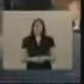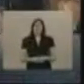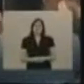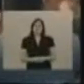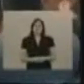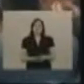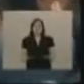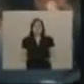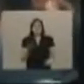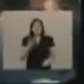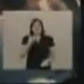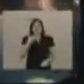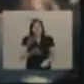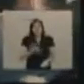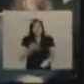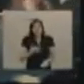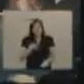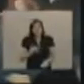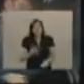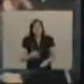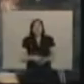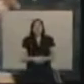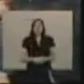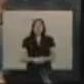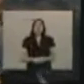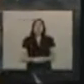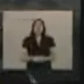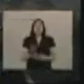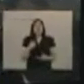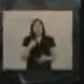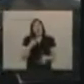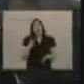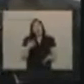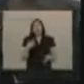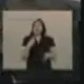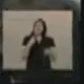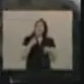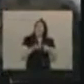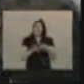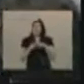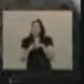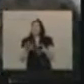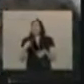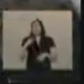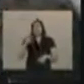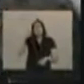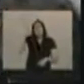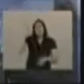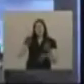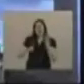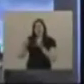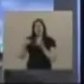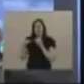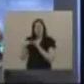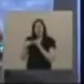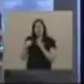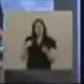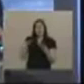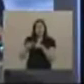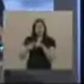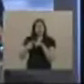una industria que viene creciendo y en la cual empresas internacionales como Tata,